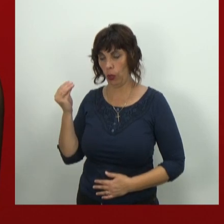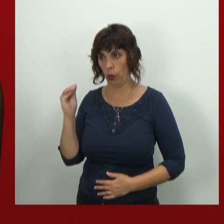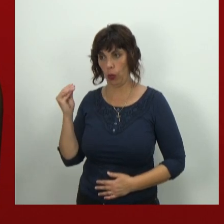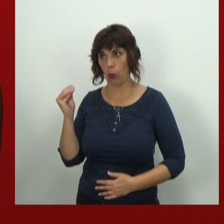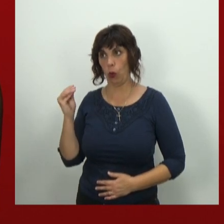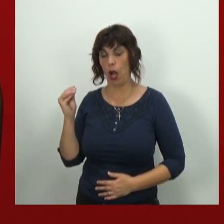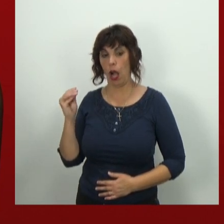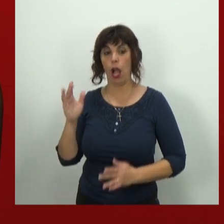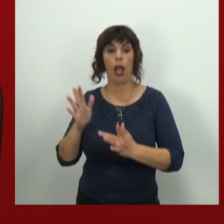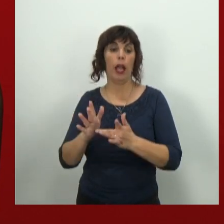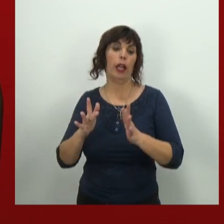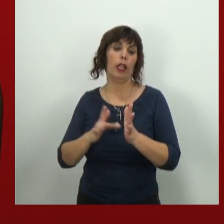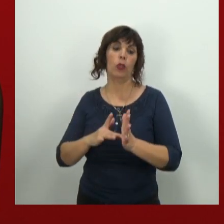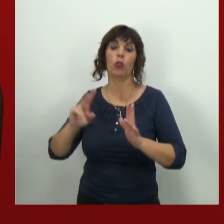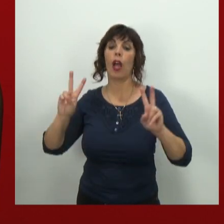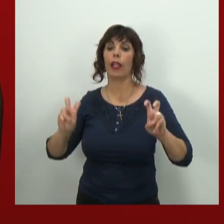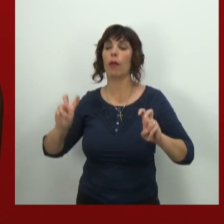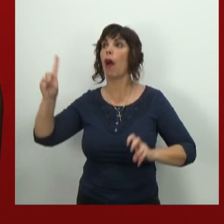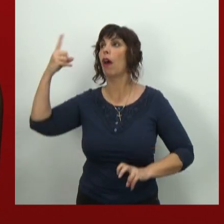aproximadamente 120.